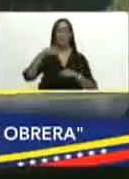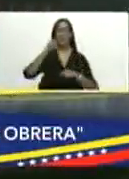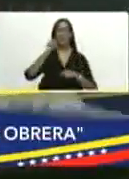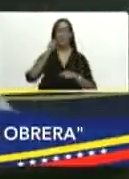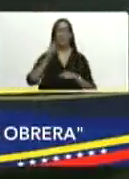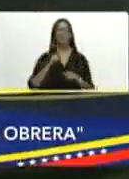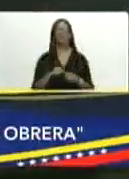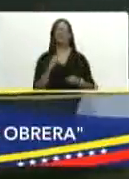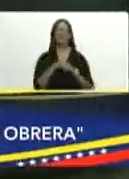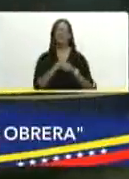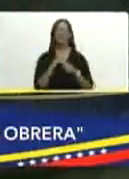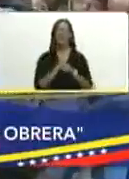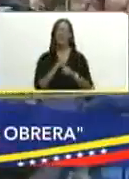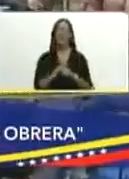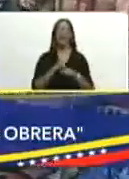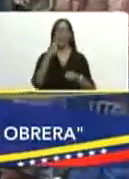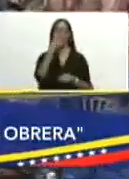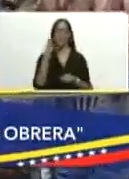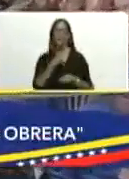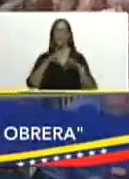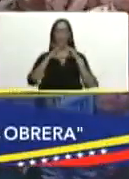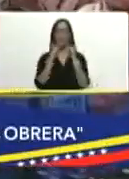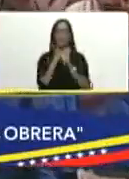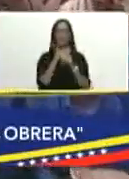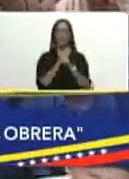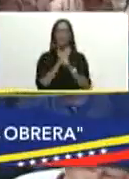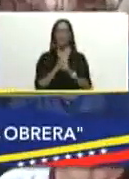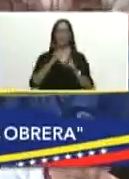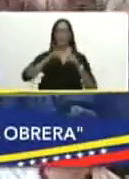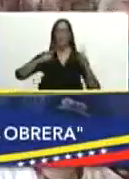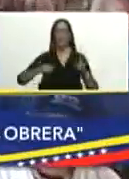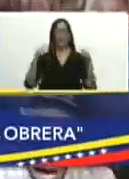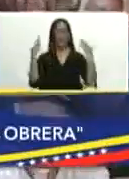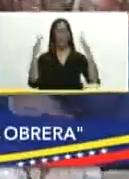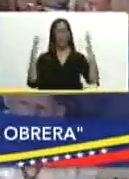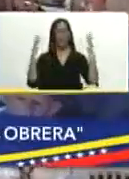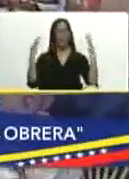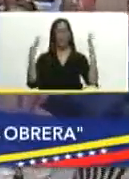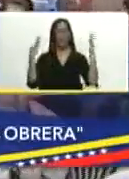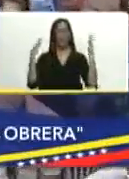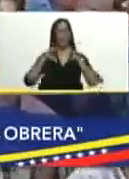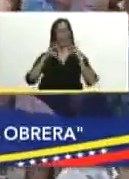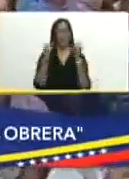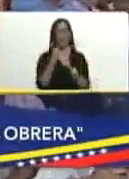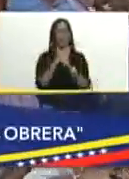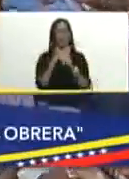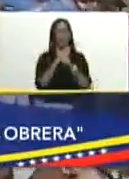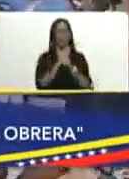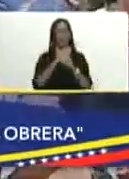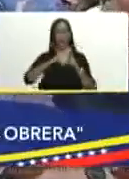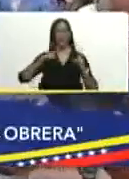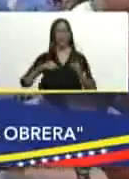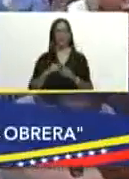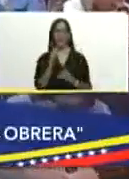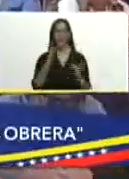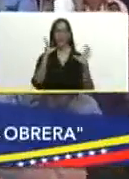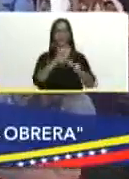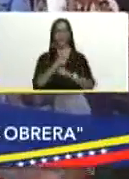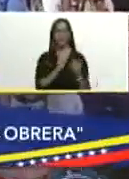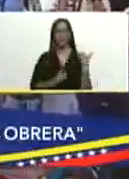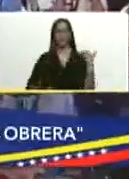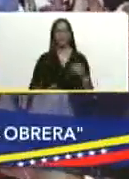del compromiso de la clase Obrera de corpoelec un aplauso a la clase Obrera de corpolet buenas noches presidente